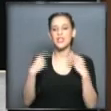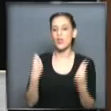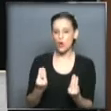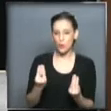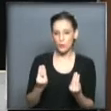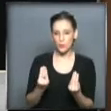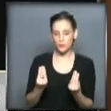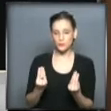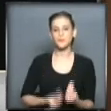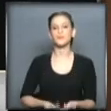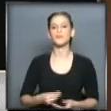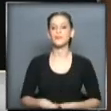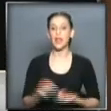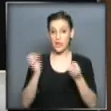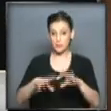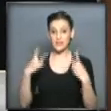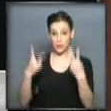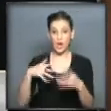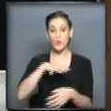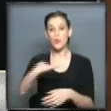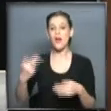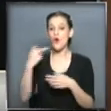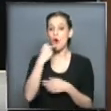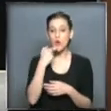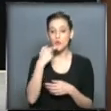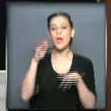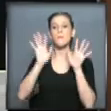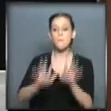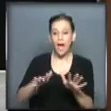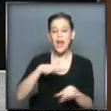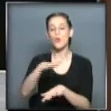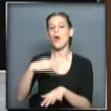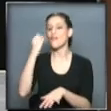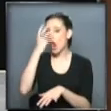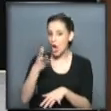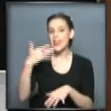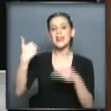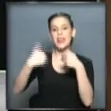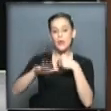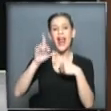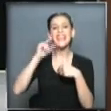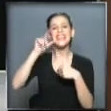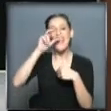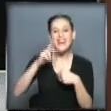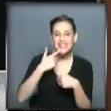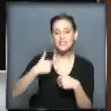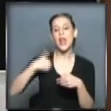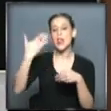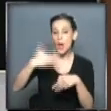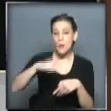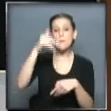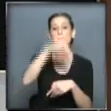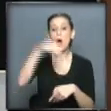¿sí? Desde que salió de 11, parando en Flores, en Liniers, el Morón con total normalidad,